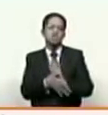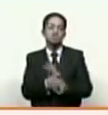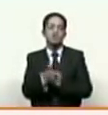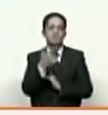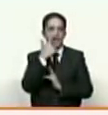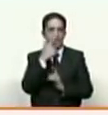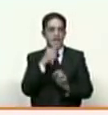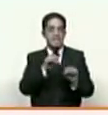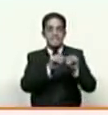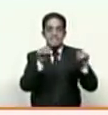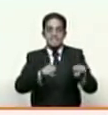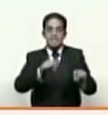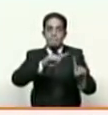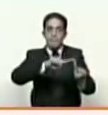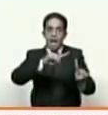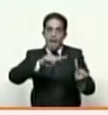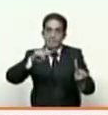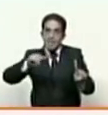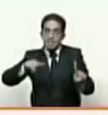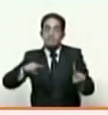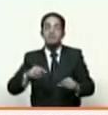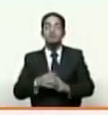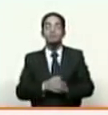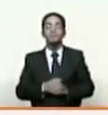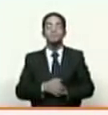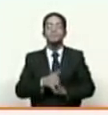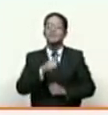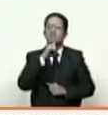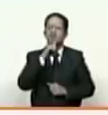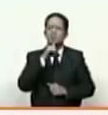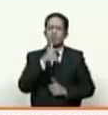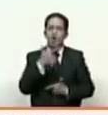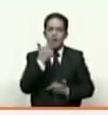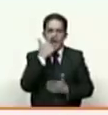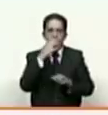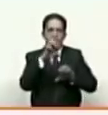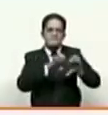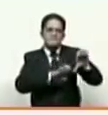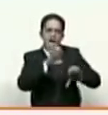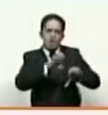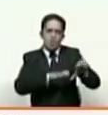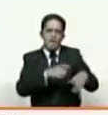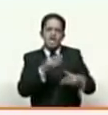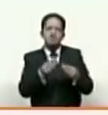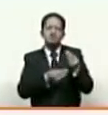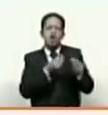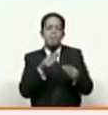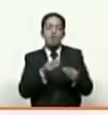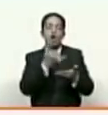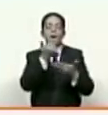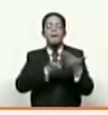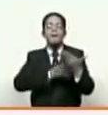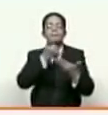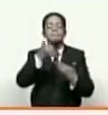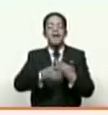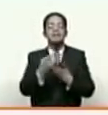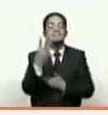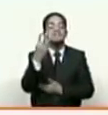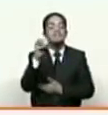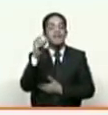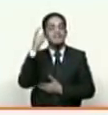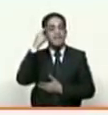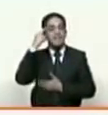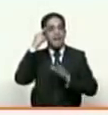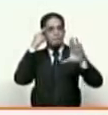recuperación del sistema eléctrico nacional. Ha hecho mención que han evaluado lo que ha sido la aplicación del plan de 30 días. Ha dicho que ha